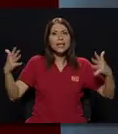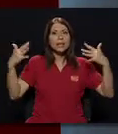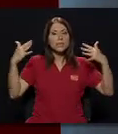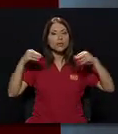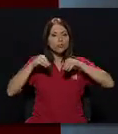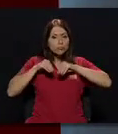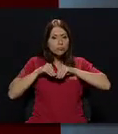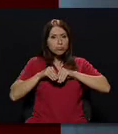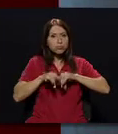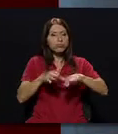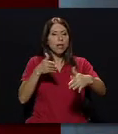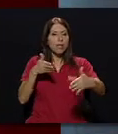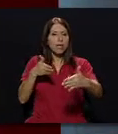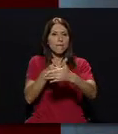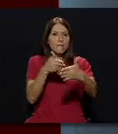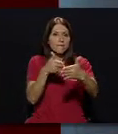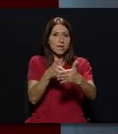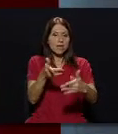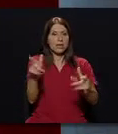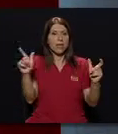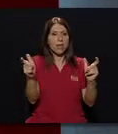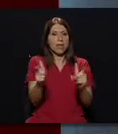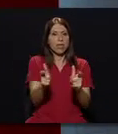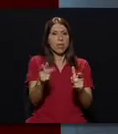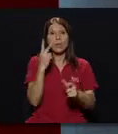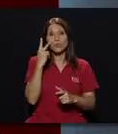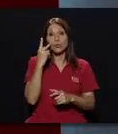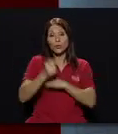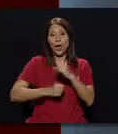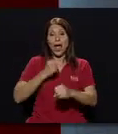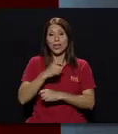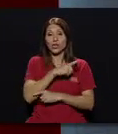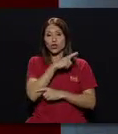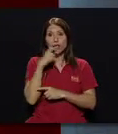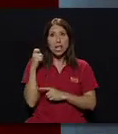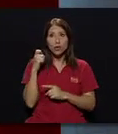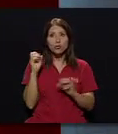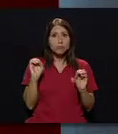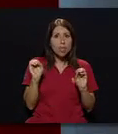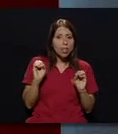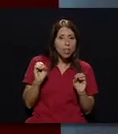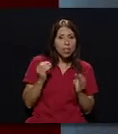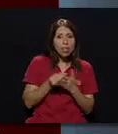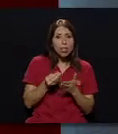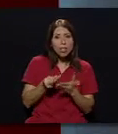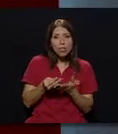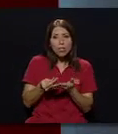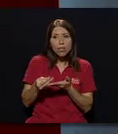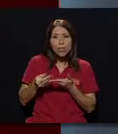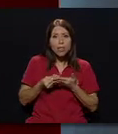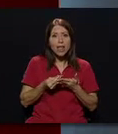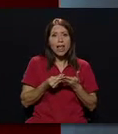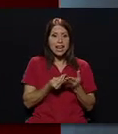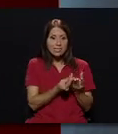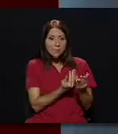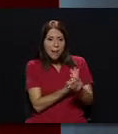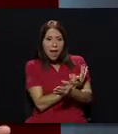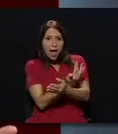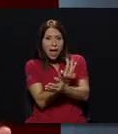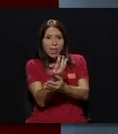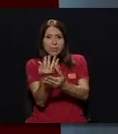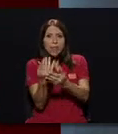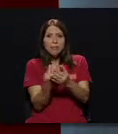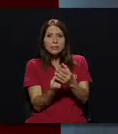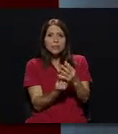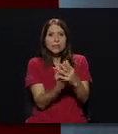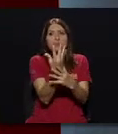las floraciones. Entonces hemos visto que en los años secos como que las plantas tienden a adelantar su floración. Uh-huh. Entonces árboles